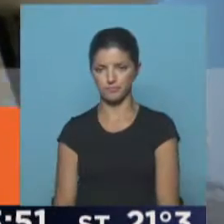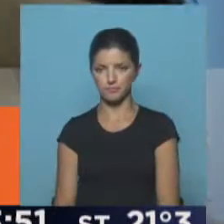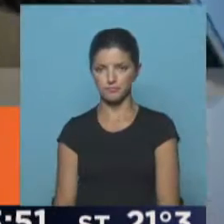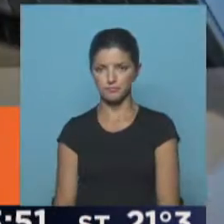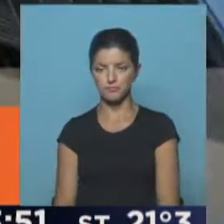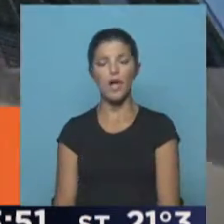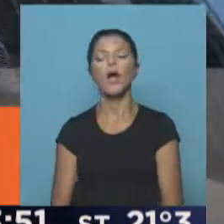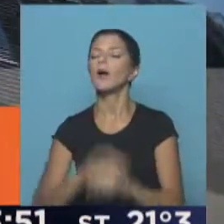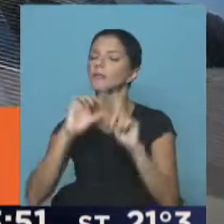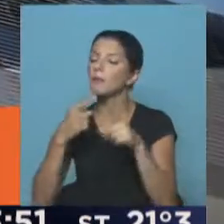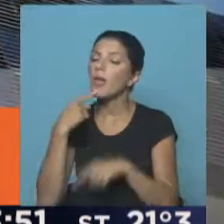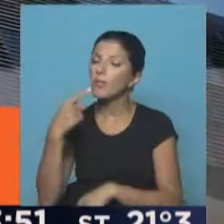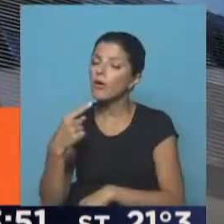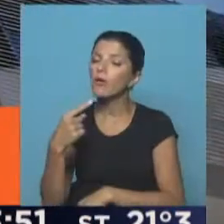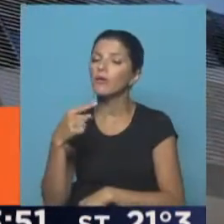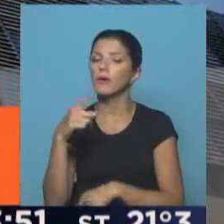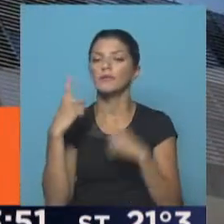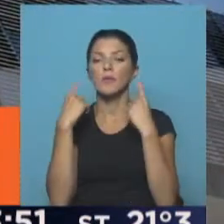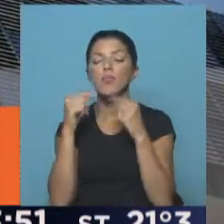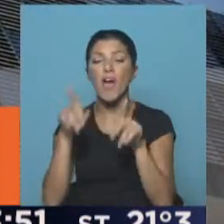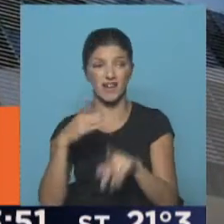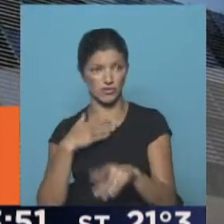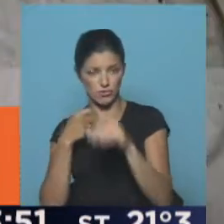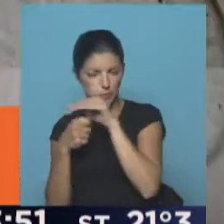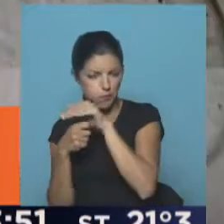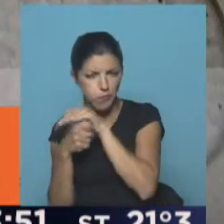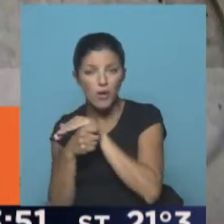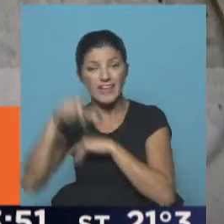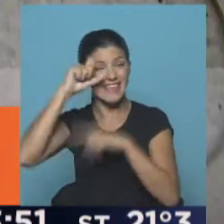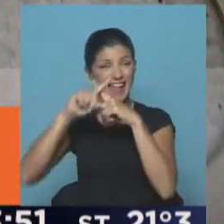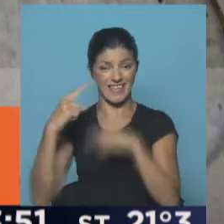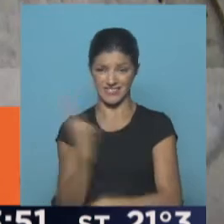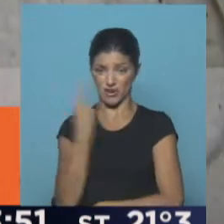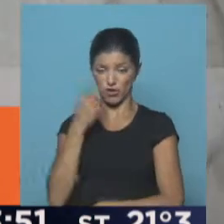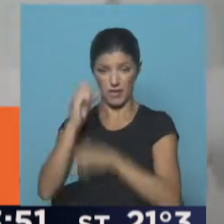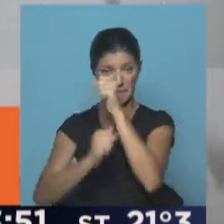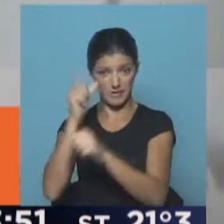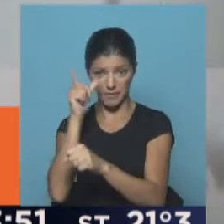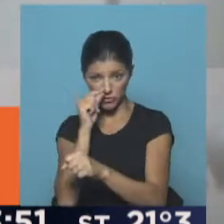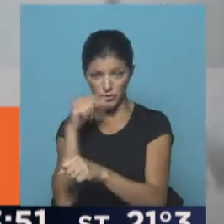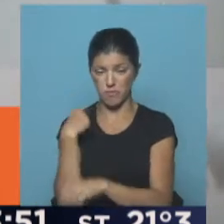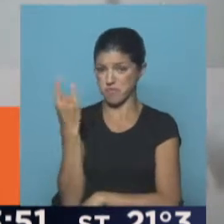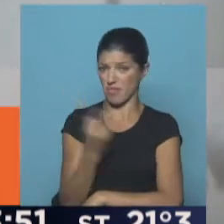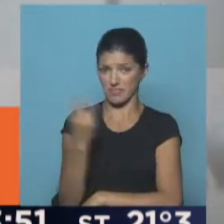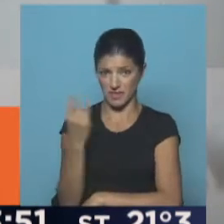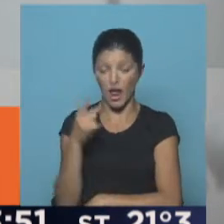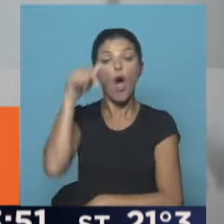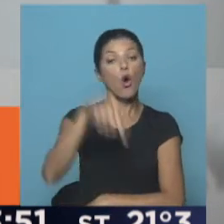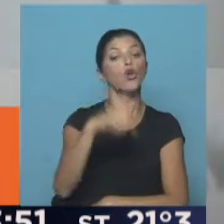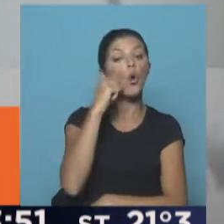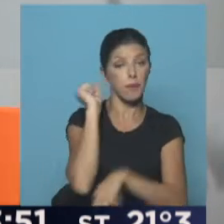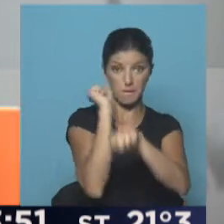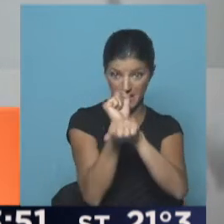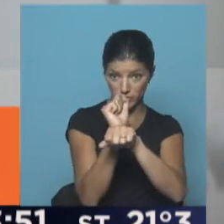también descalificó las acusaciones sobre un supuesto soborno al exdirector de Petrobras, Néstor Cerveró, actualmente